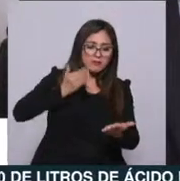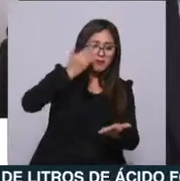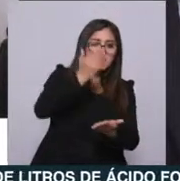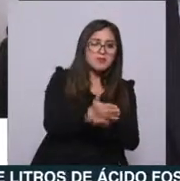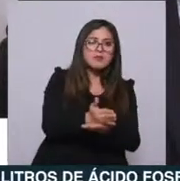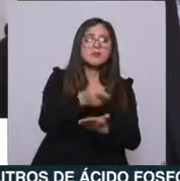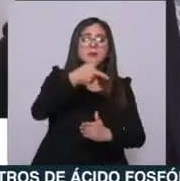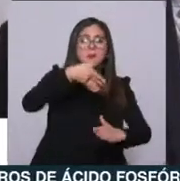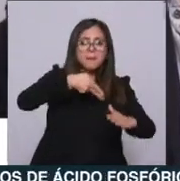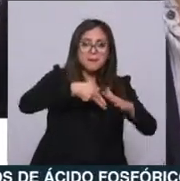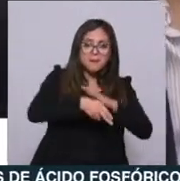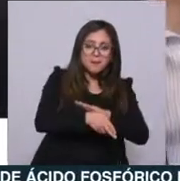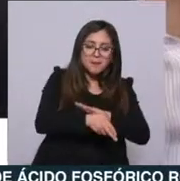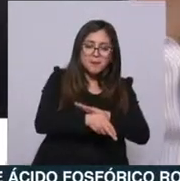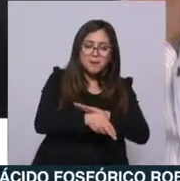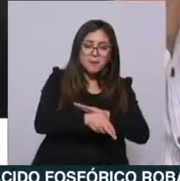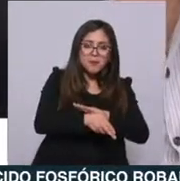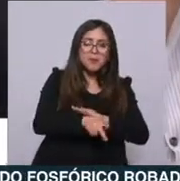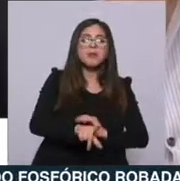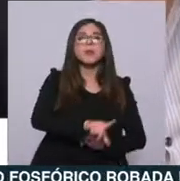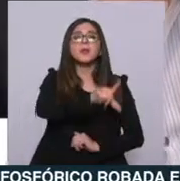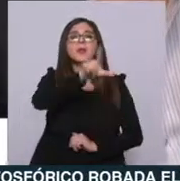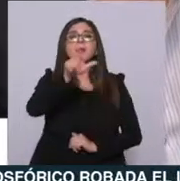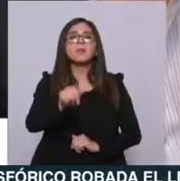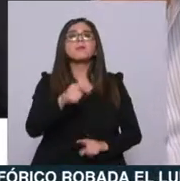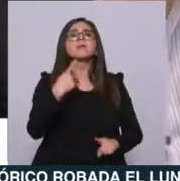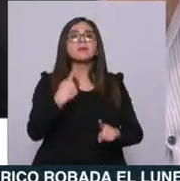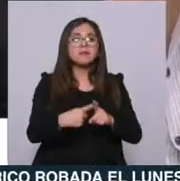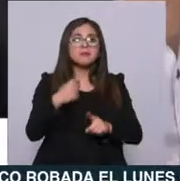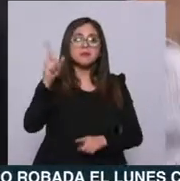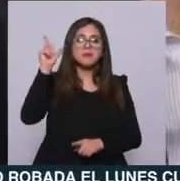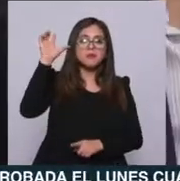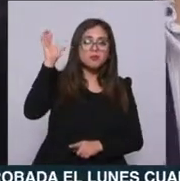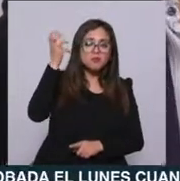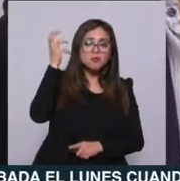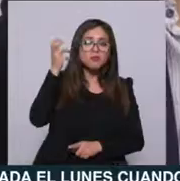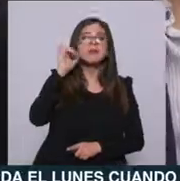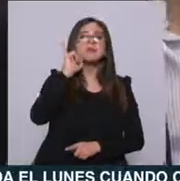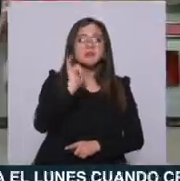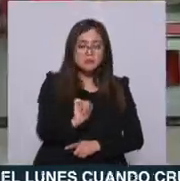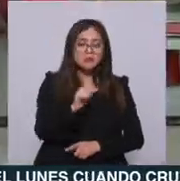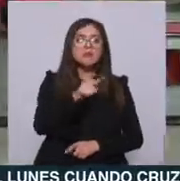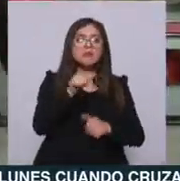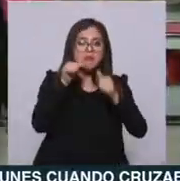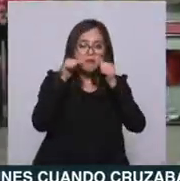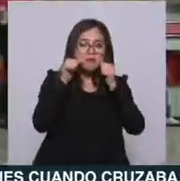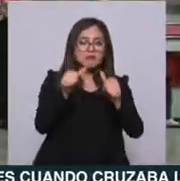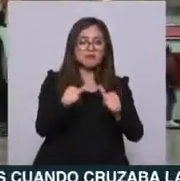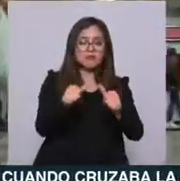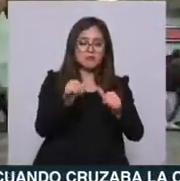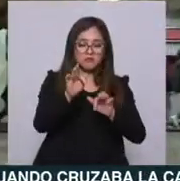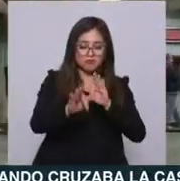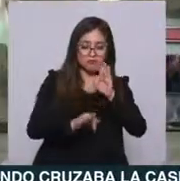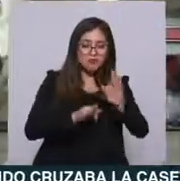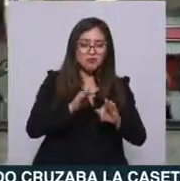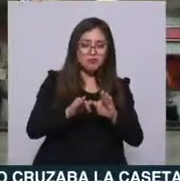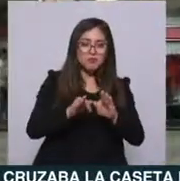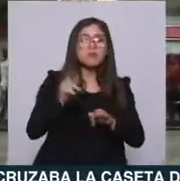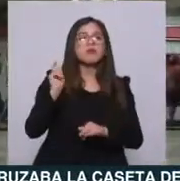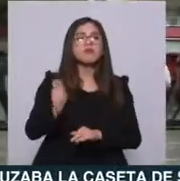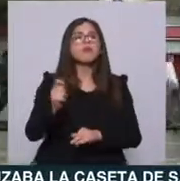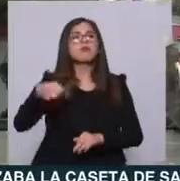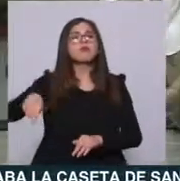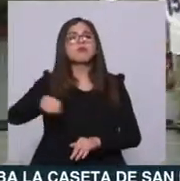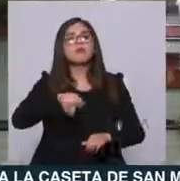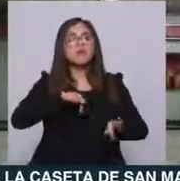estación, quién fue la ambulancia, porque sí llegó una ambulancia que la recibió. Detalló que se trabaja en los protocolos de